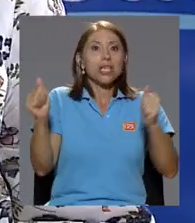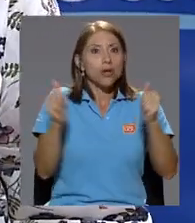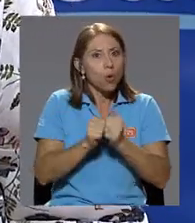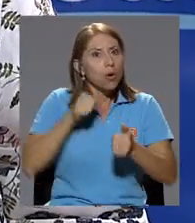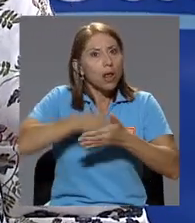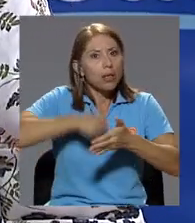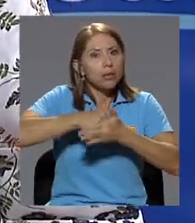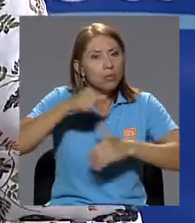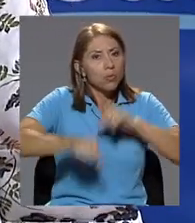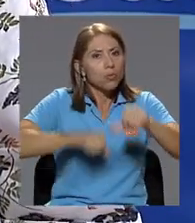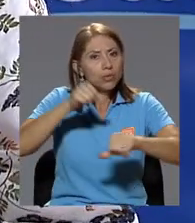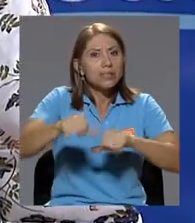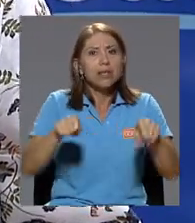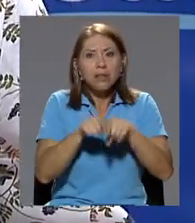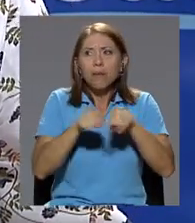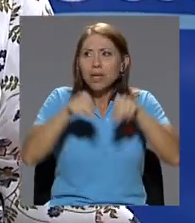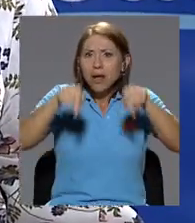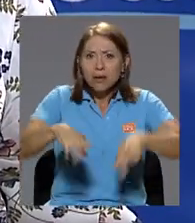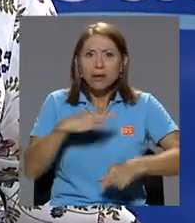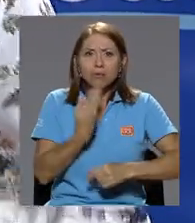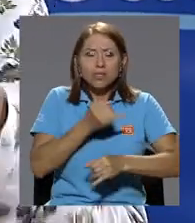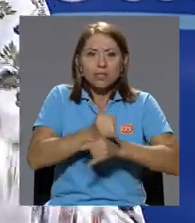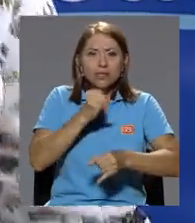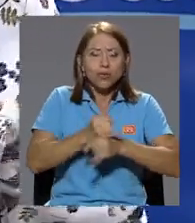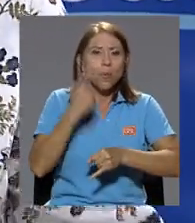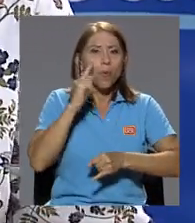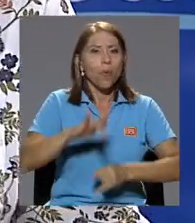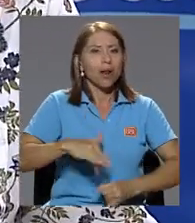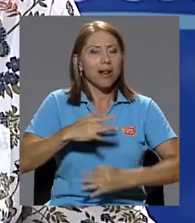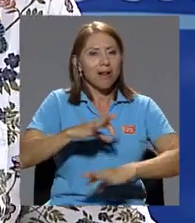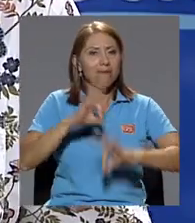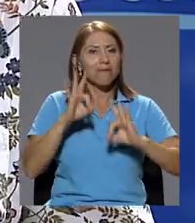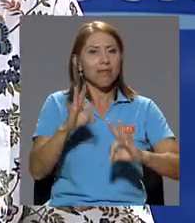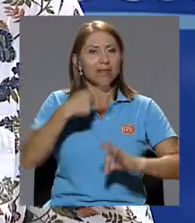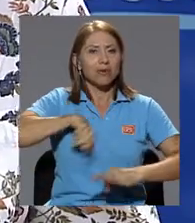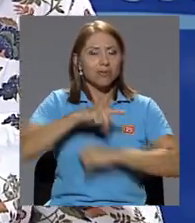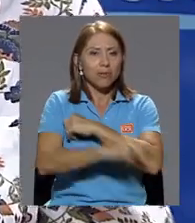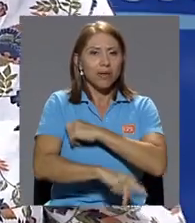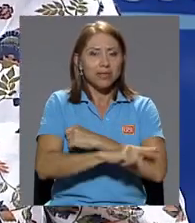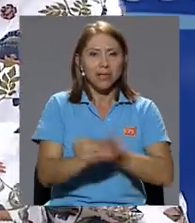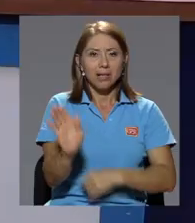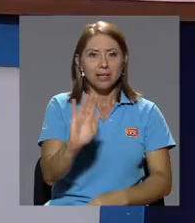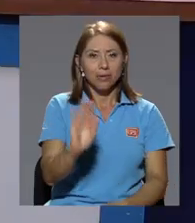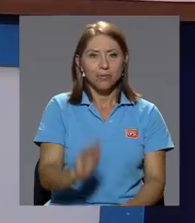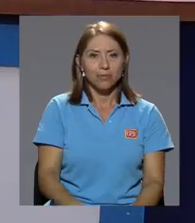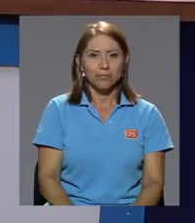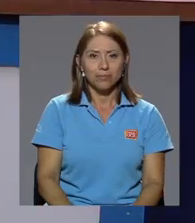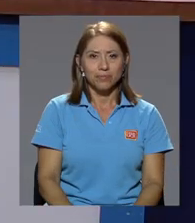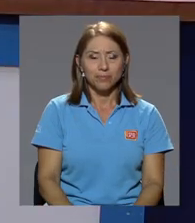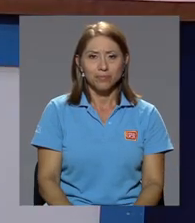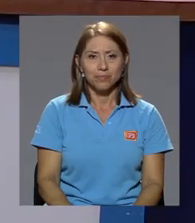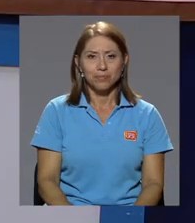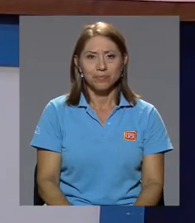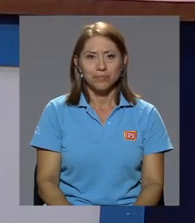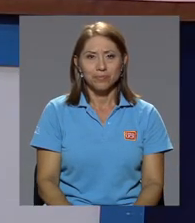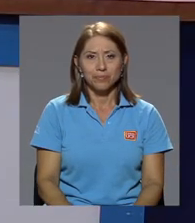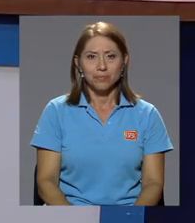con las luchas que también se generan desde nuestra institución de nuestro país hasta luego y muchísimas gracias